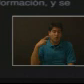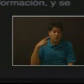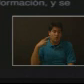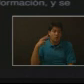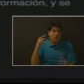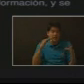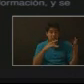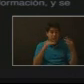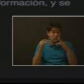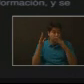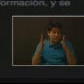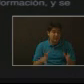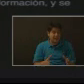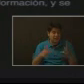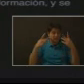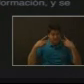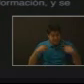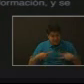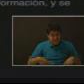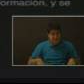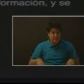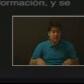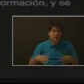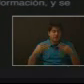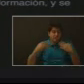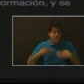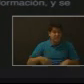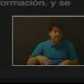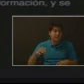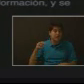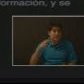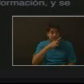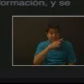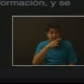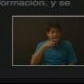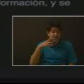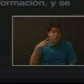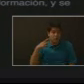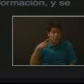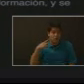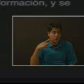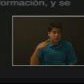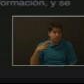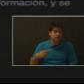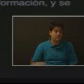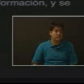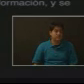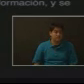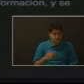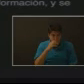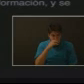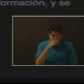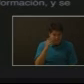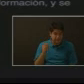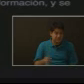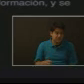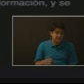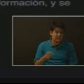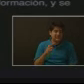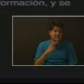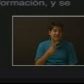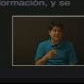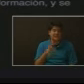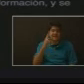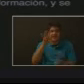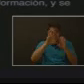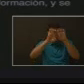están vestidos de escarlata. ¿No le recuerda a usted? Porque mire, rojo, dice rojizo, tiene que estar enrojecido, el escudo. Una de